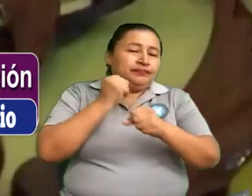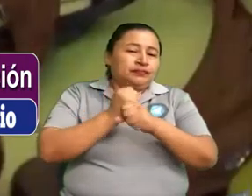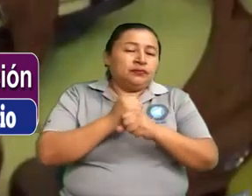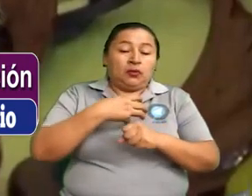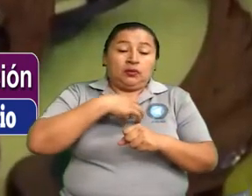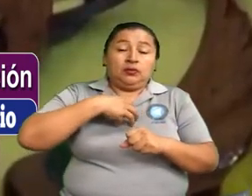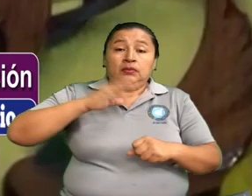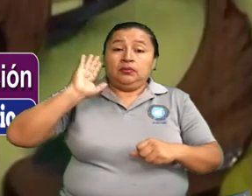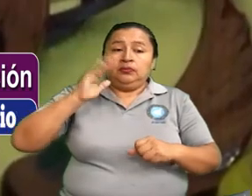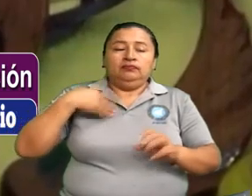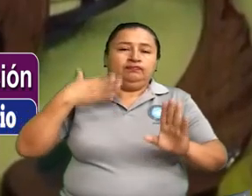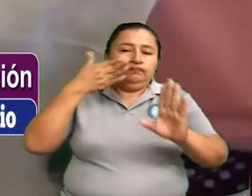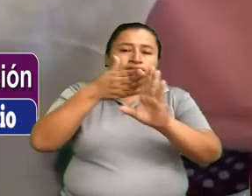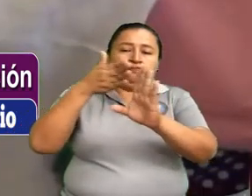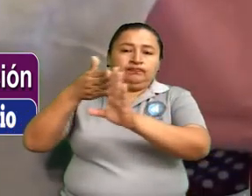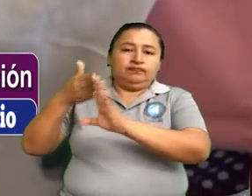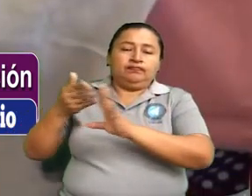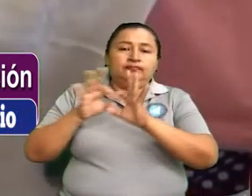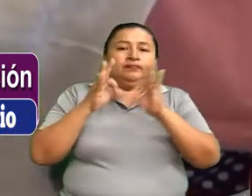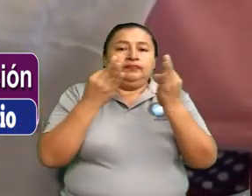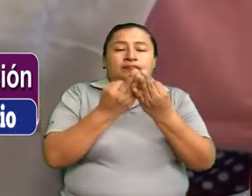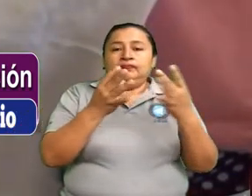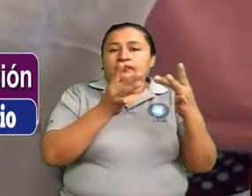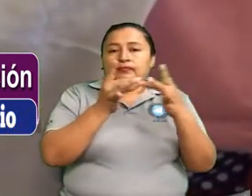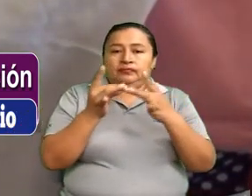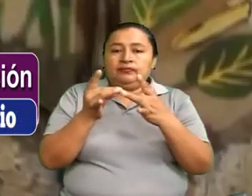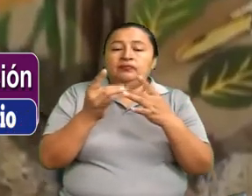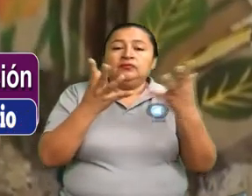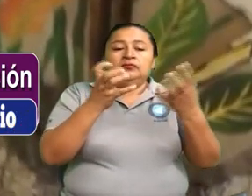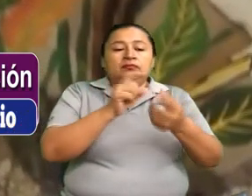de llegar a la familia precisamente a